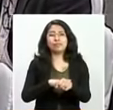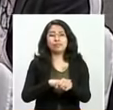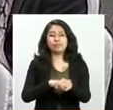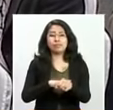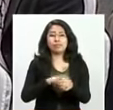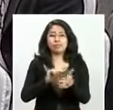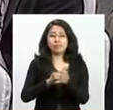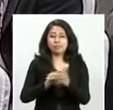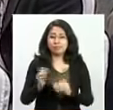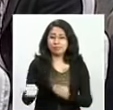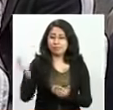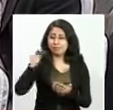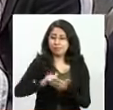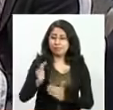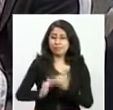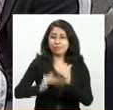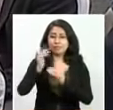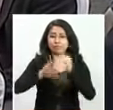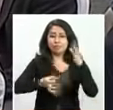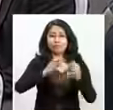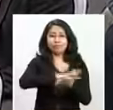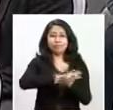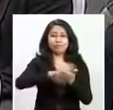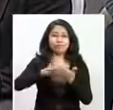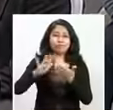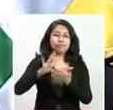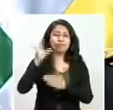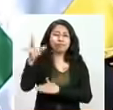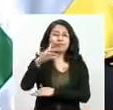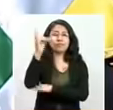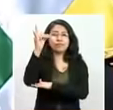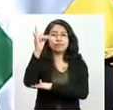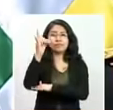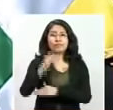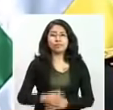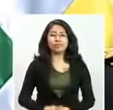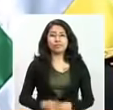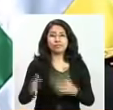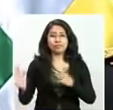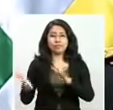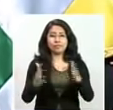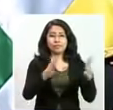es la de reconstruir la justicia boliviana.